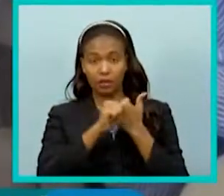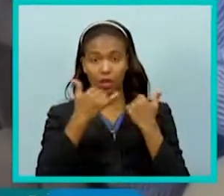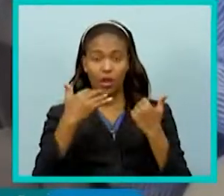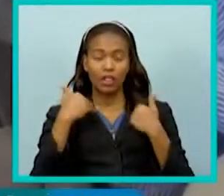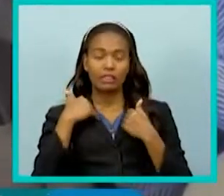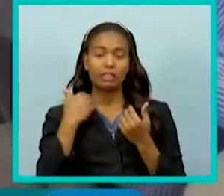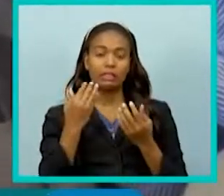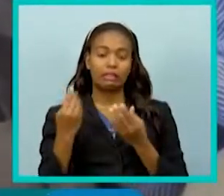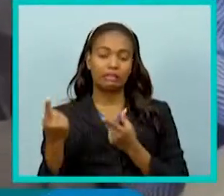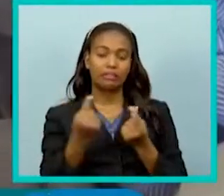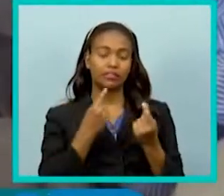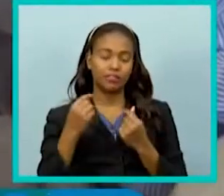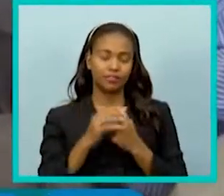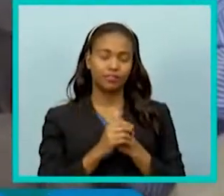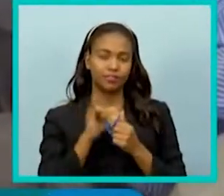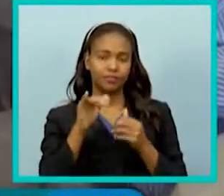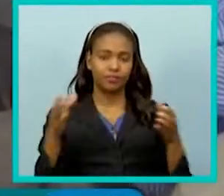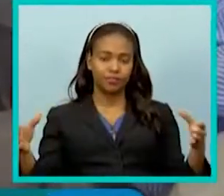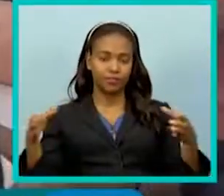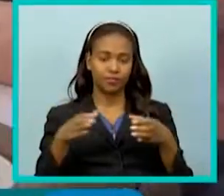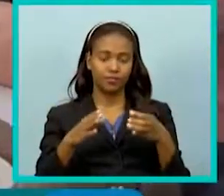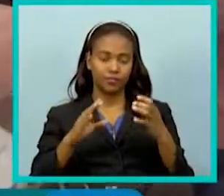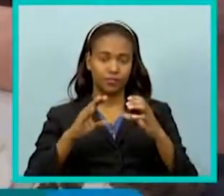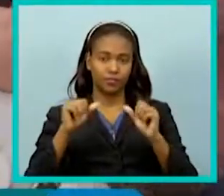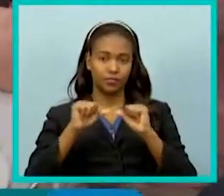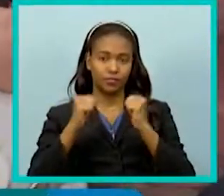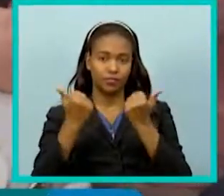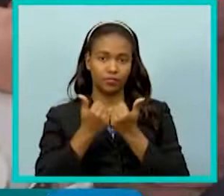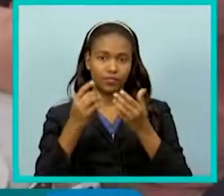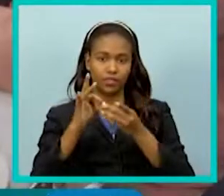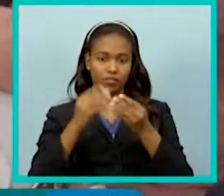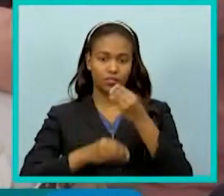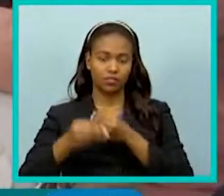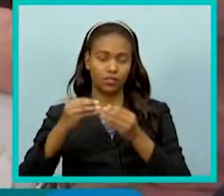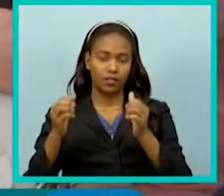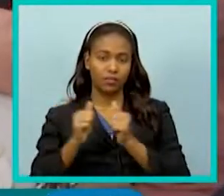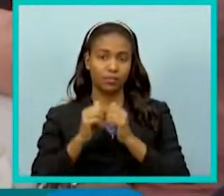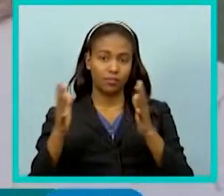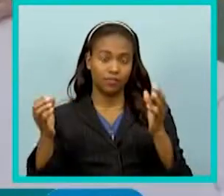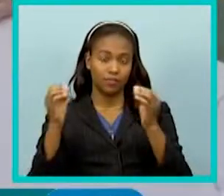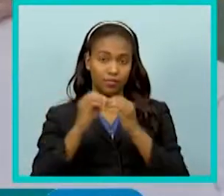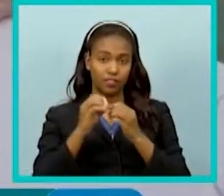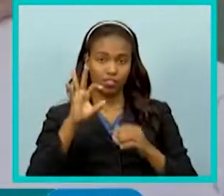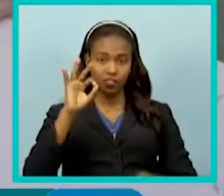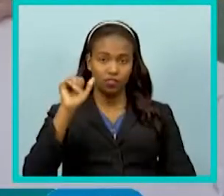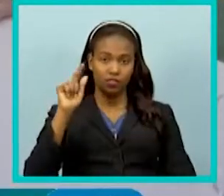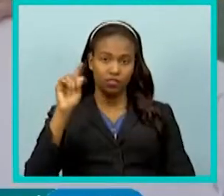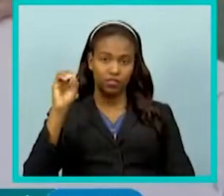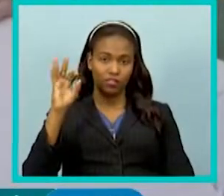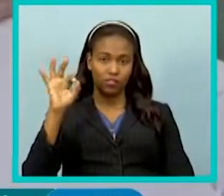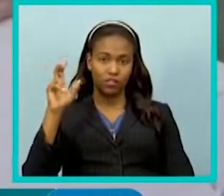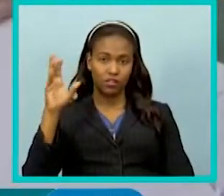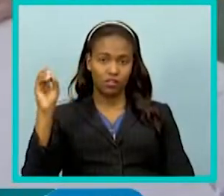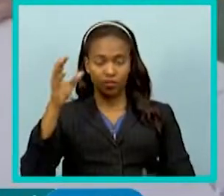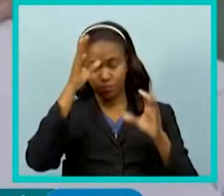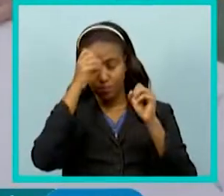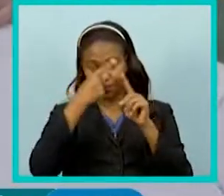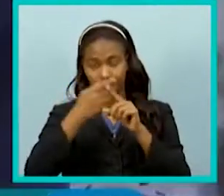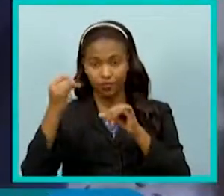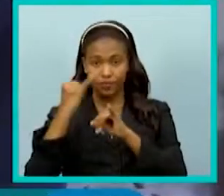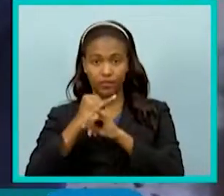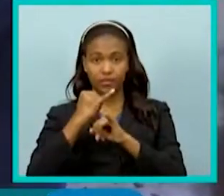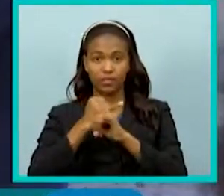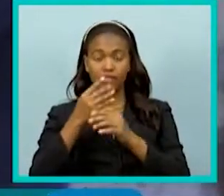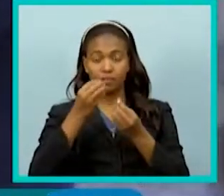acabando en la TV en el salón de actos de la asociación de comerciantes mayoristas Fausto figuereo presidente de la entidad